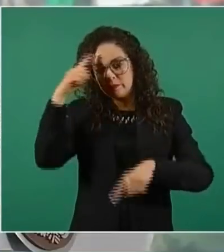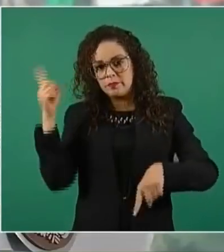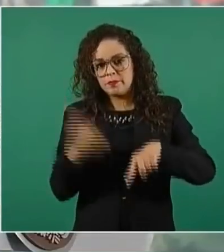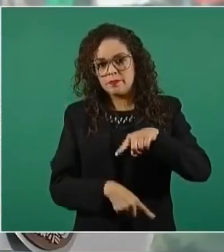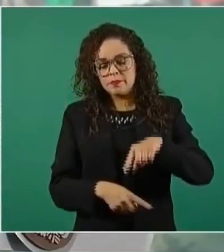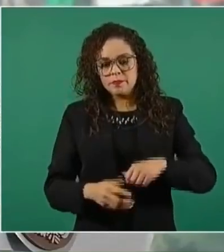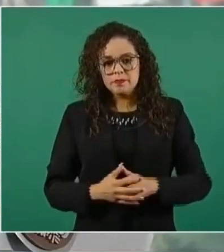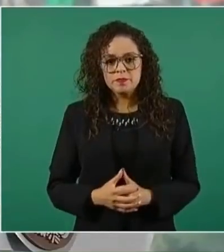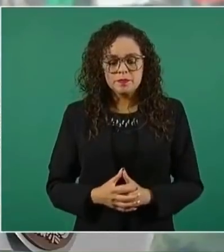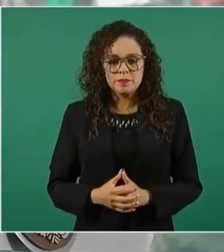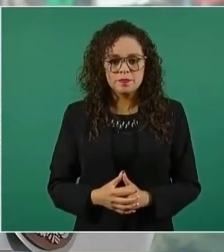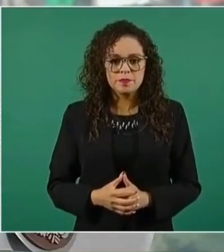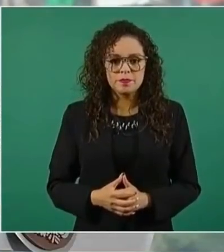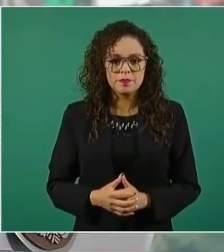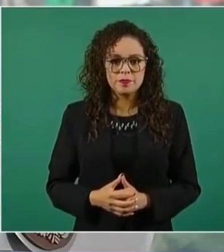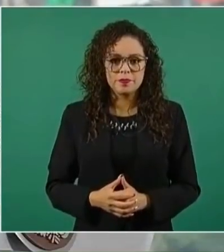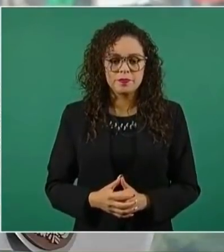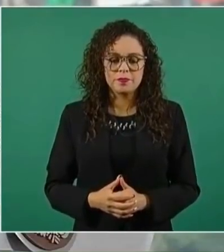Agrega